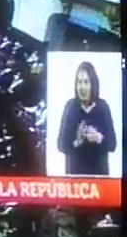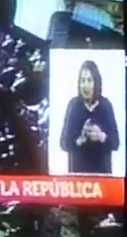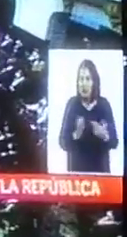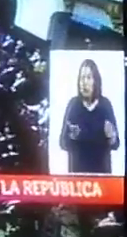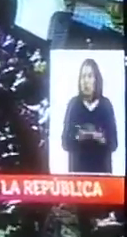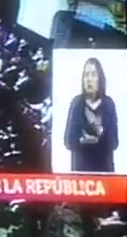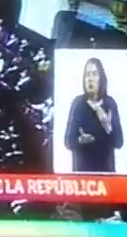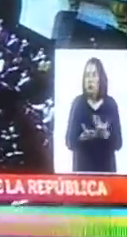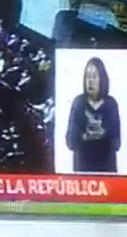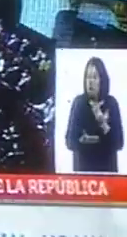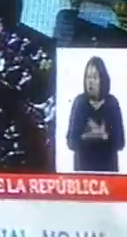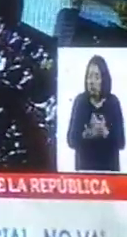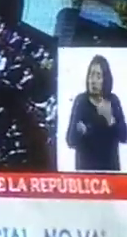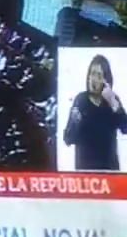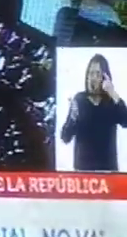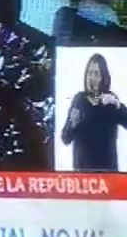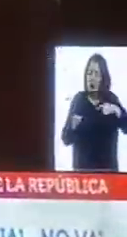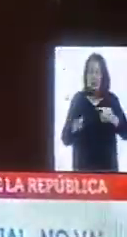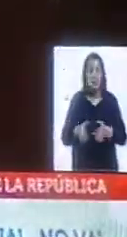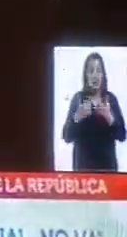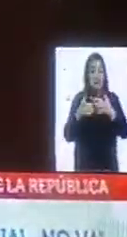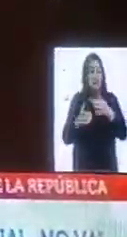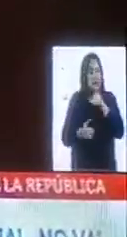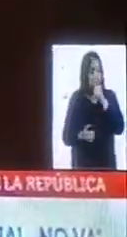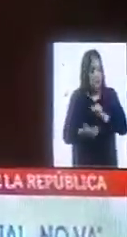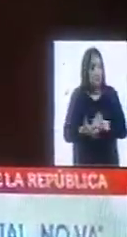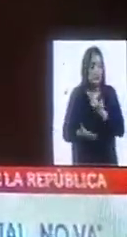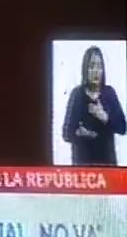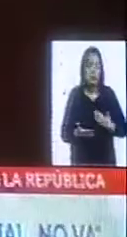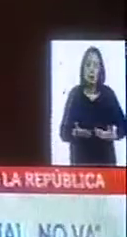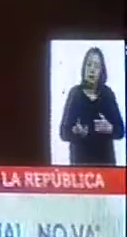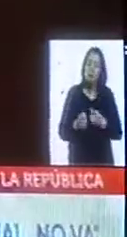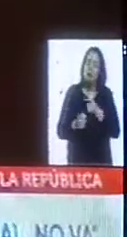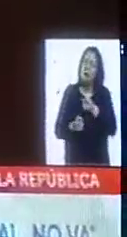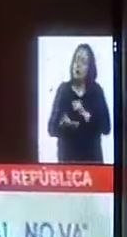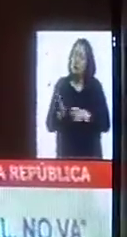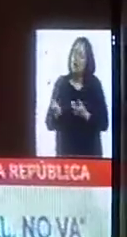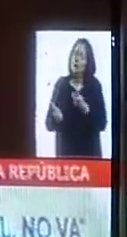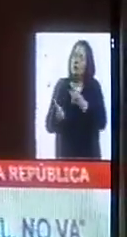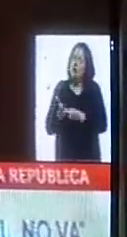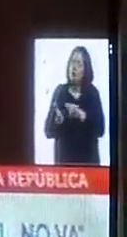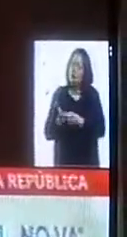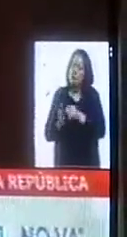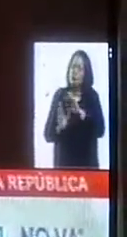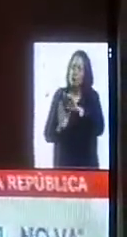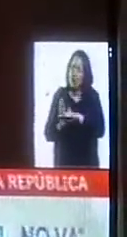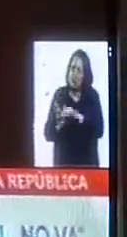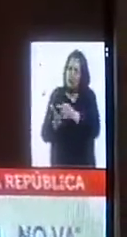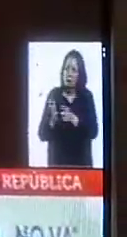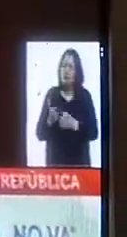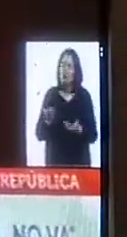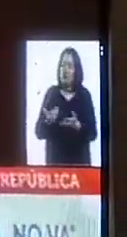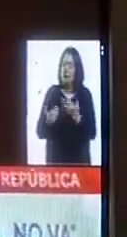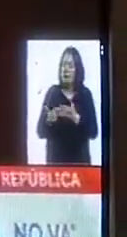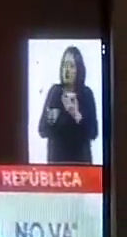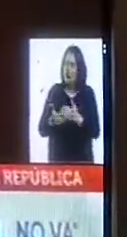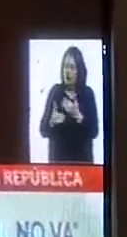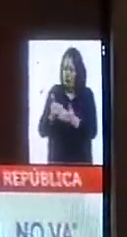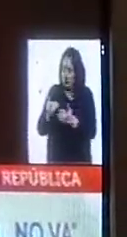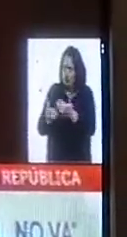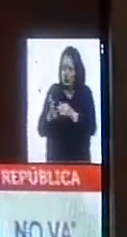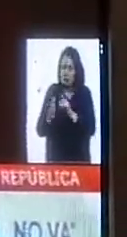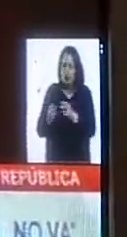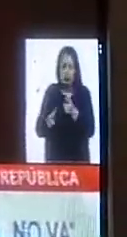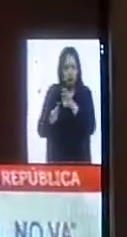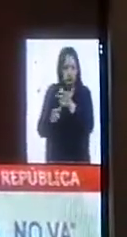tanto con los inversores privados donde el estado intervenga para reducir costos y facilitar procesos mantener